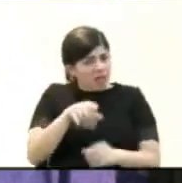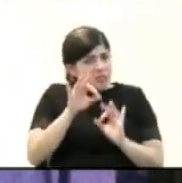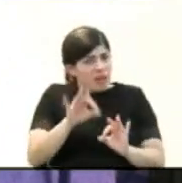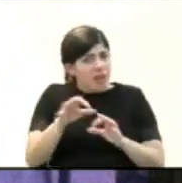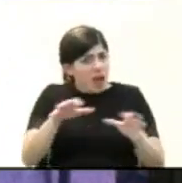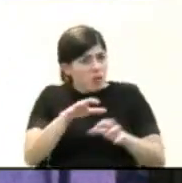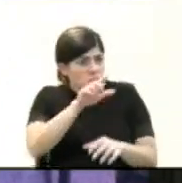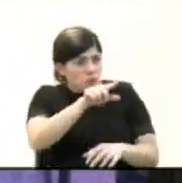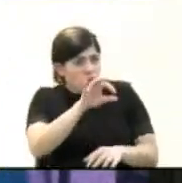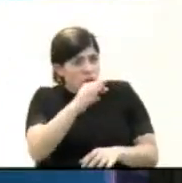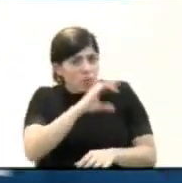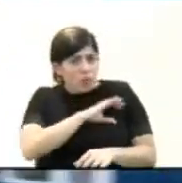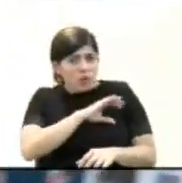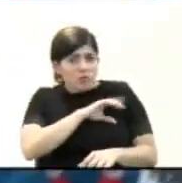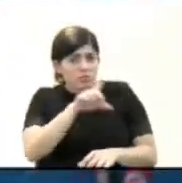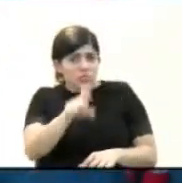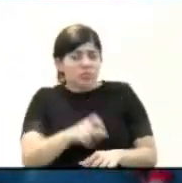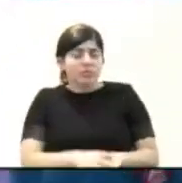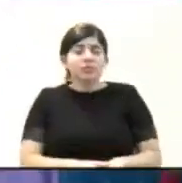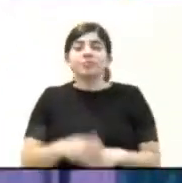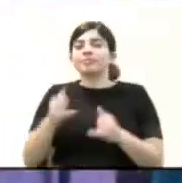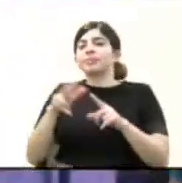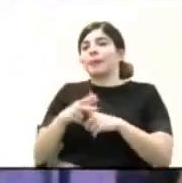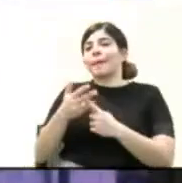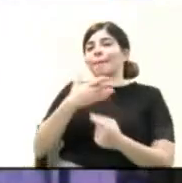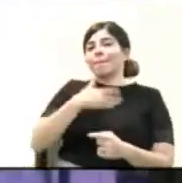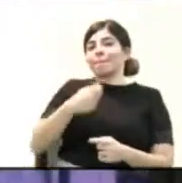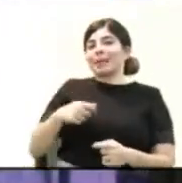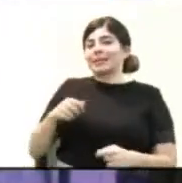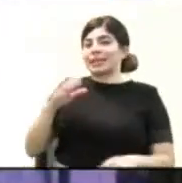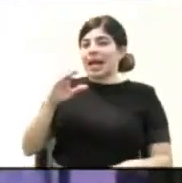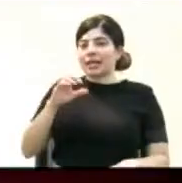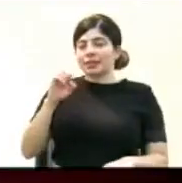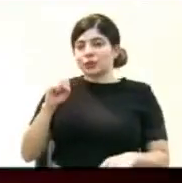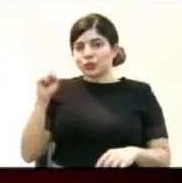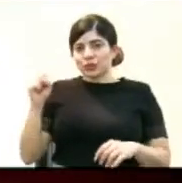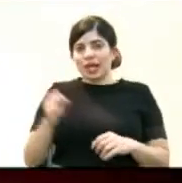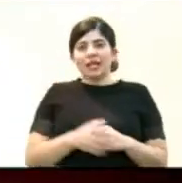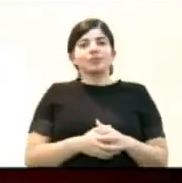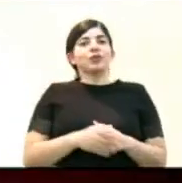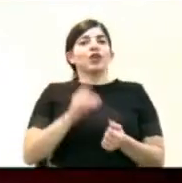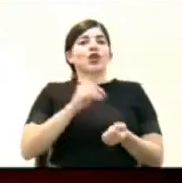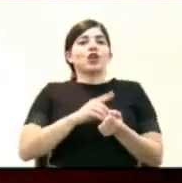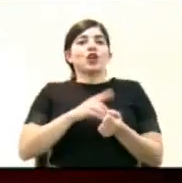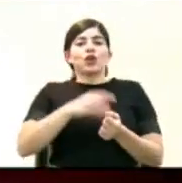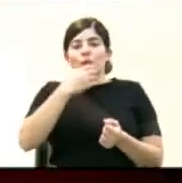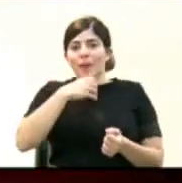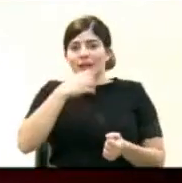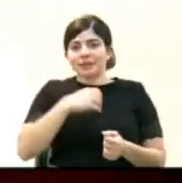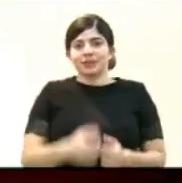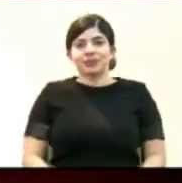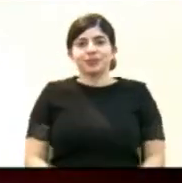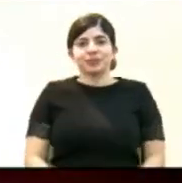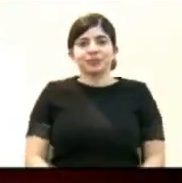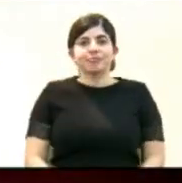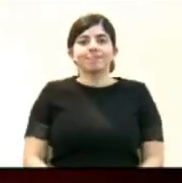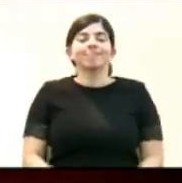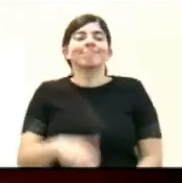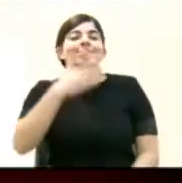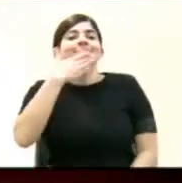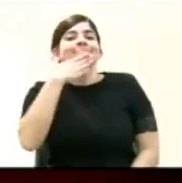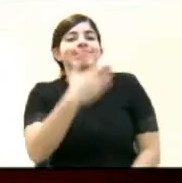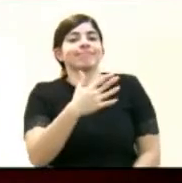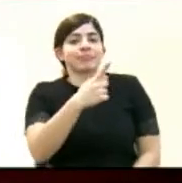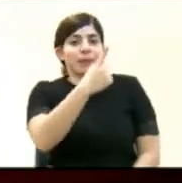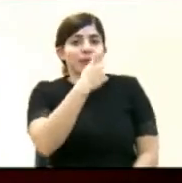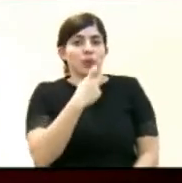pública? Gracias. Iniciamos con el presidente ejecutivo de la Caja Costarricense de Seguro Social, el doctor Macaya. Sí, muchas gracias por